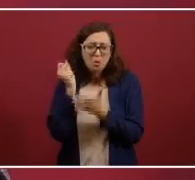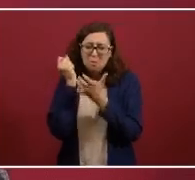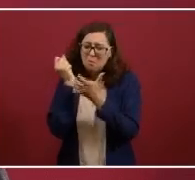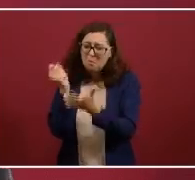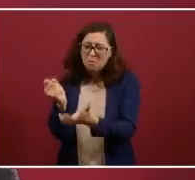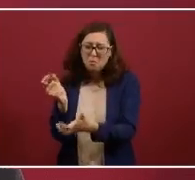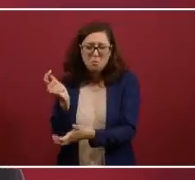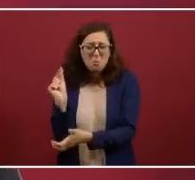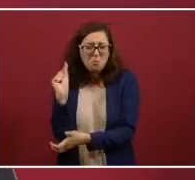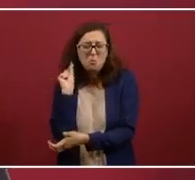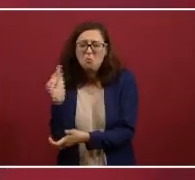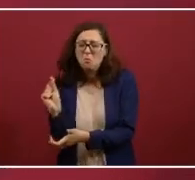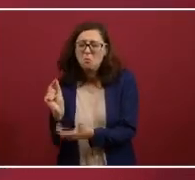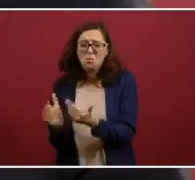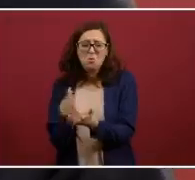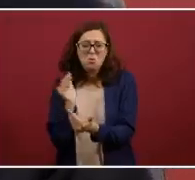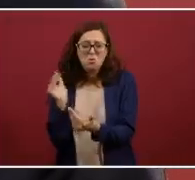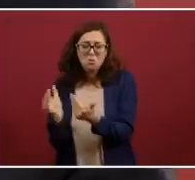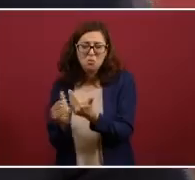Mientras